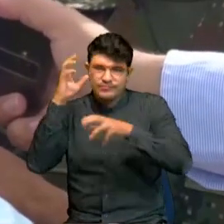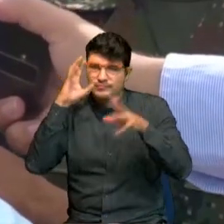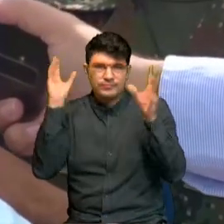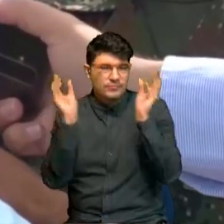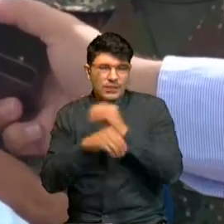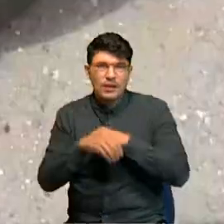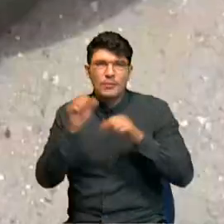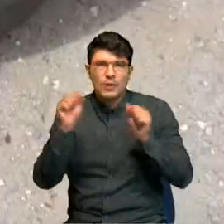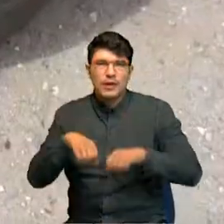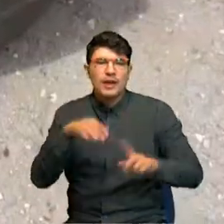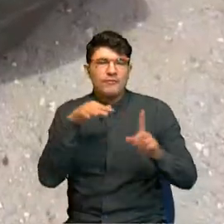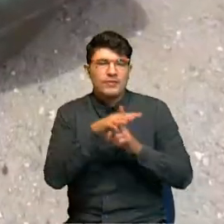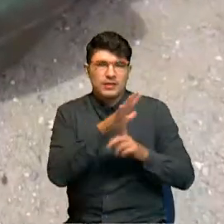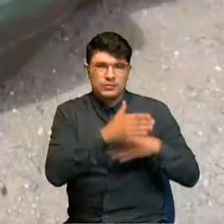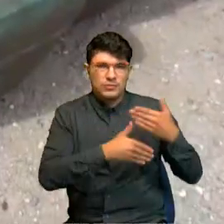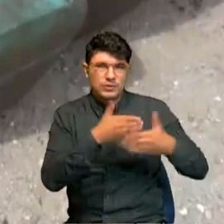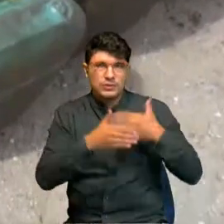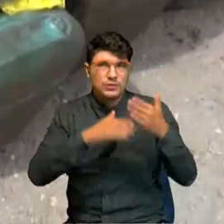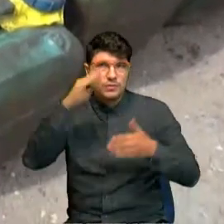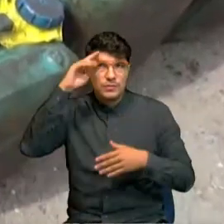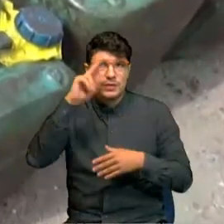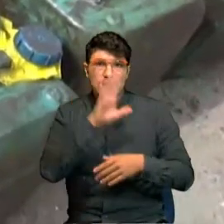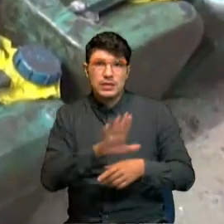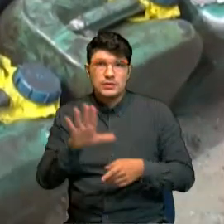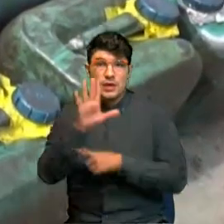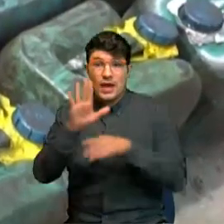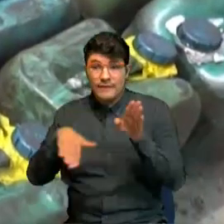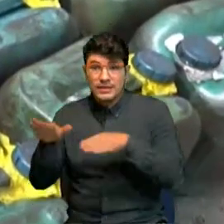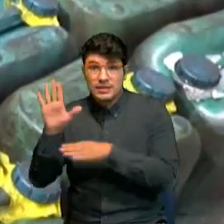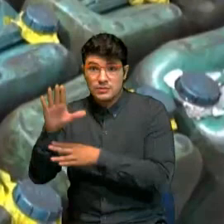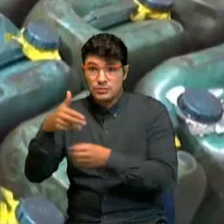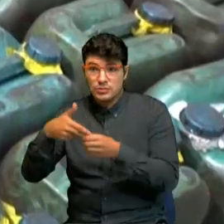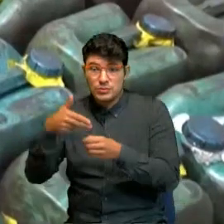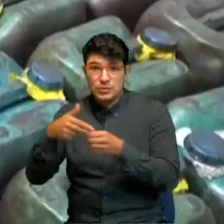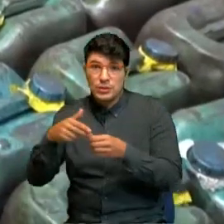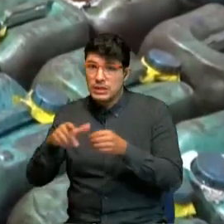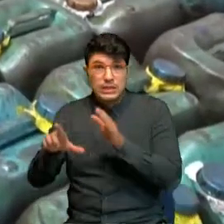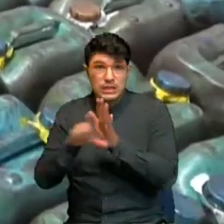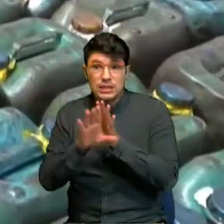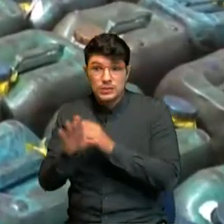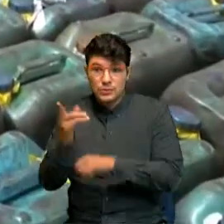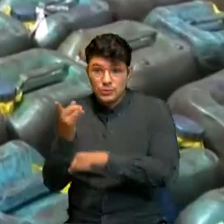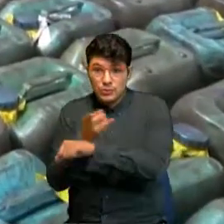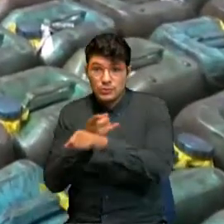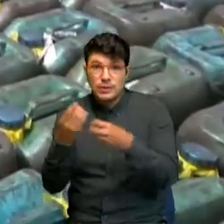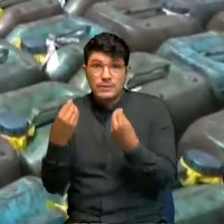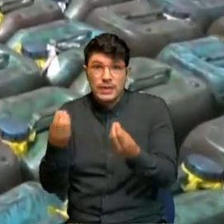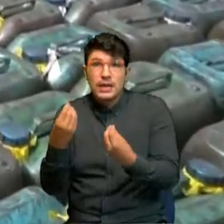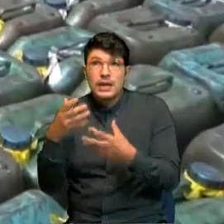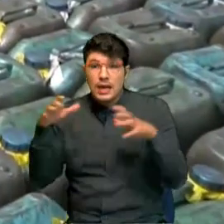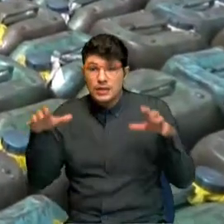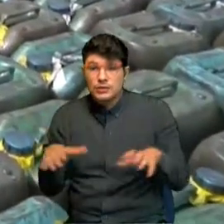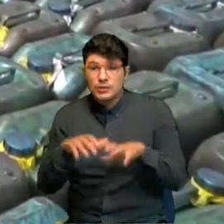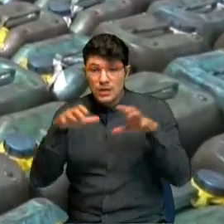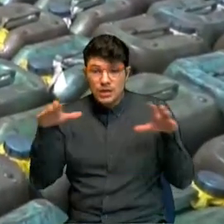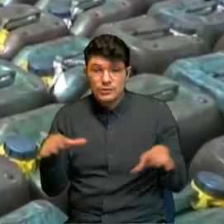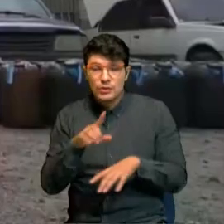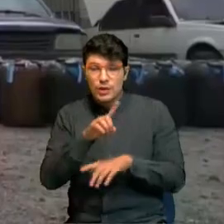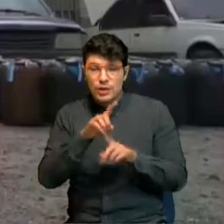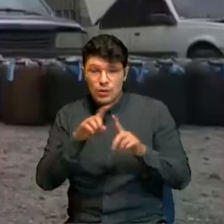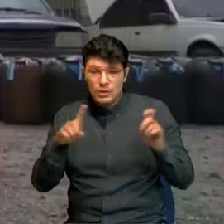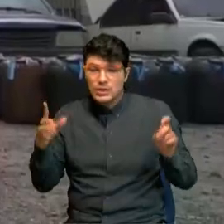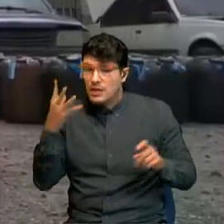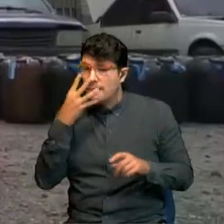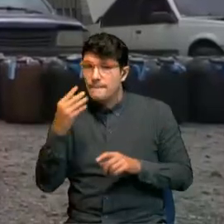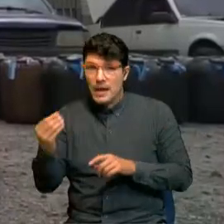los procedimientos policiales. En algunas ocasiones este tipo de cargamento de gasolina de contrabando es utilizado para el narcotráfico, motivo que lleva a las